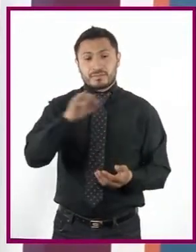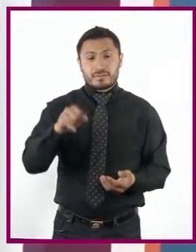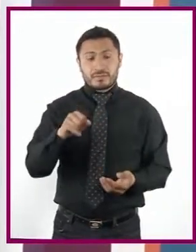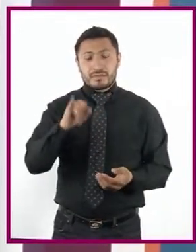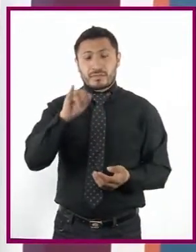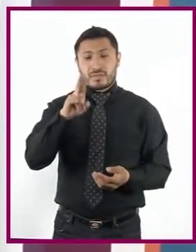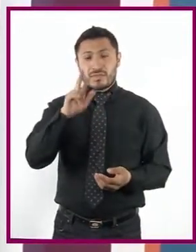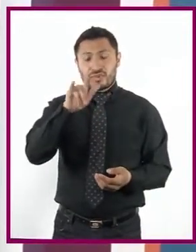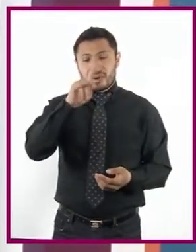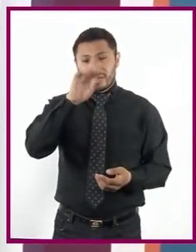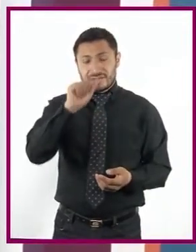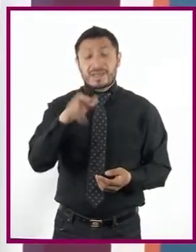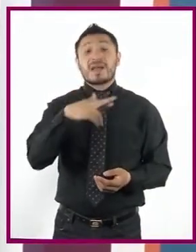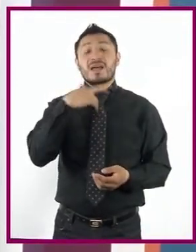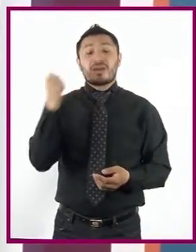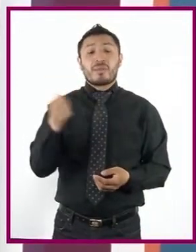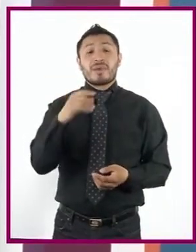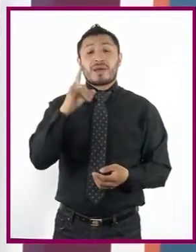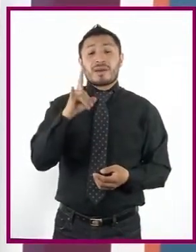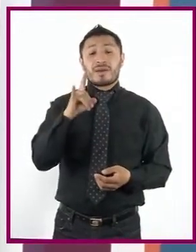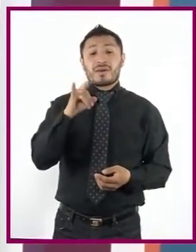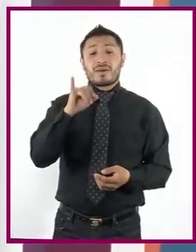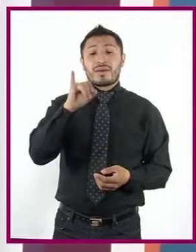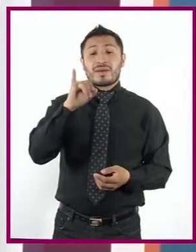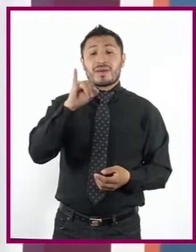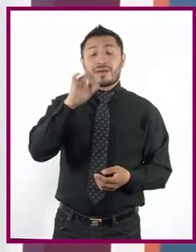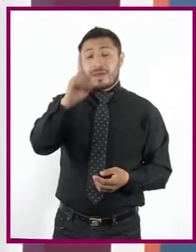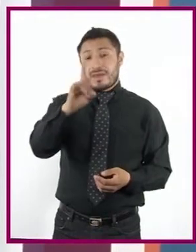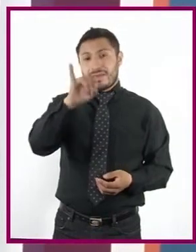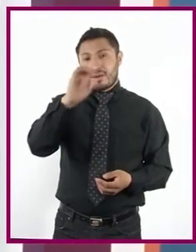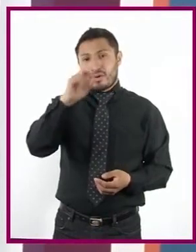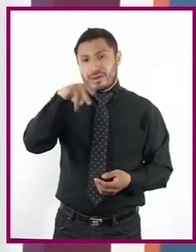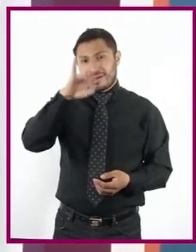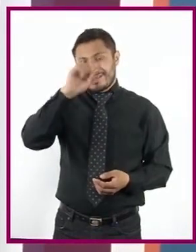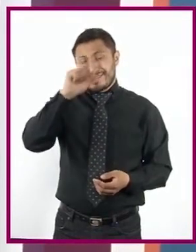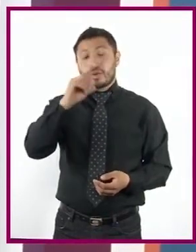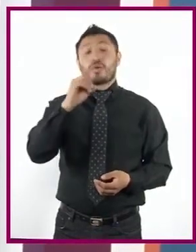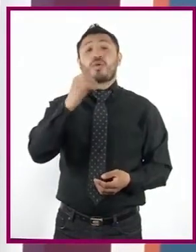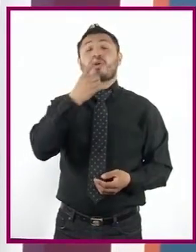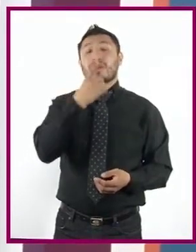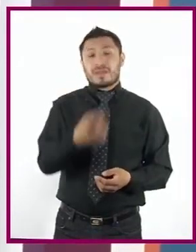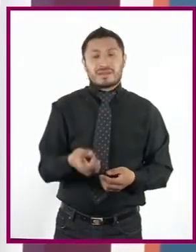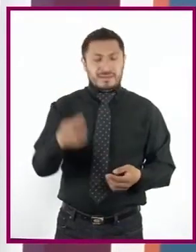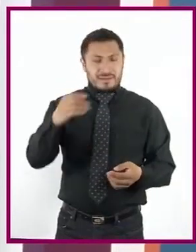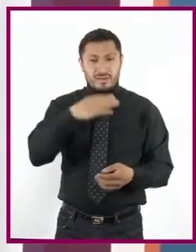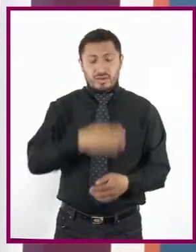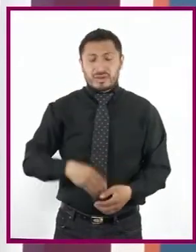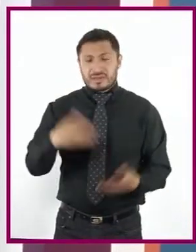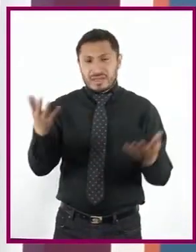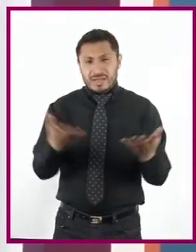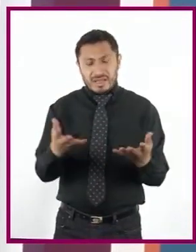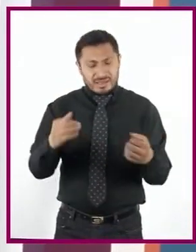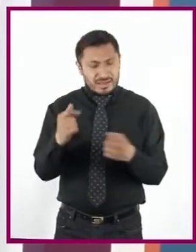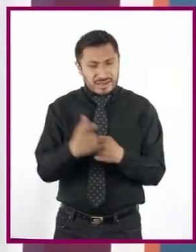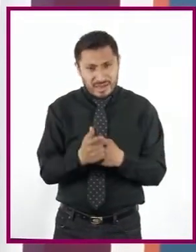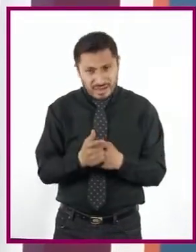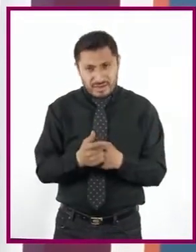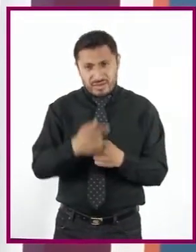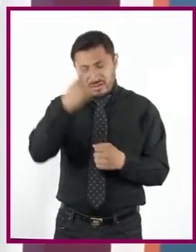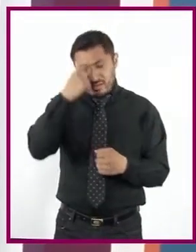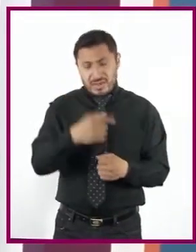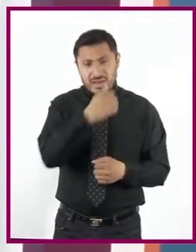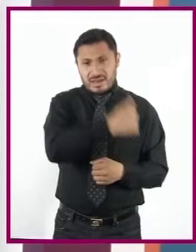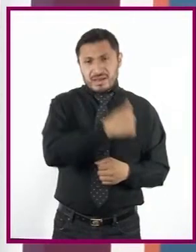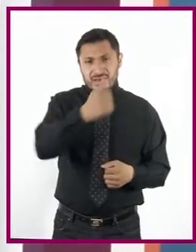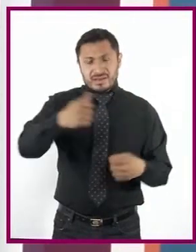Domicio Ulpiano menciona que la justicia es una acción que pretende lograr que cada persona goce de los